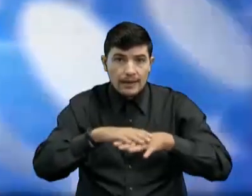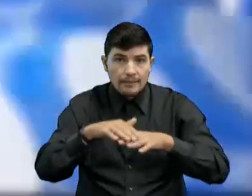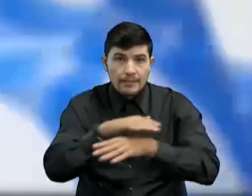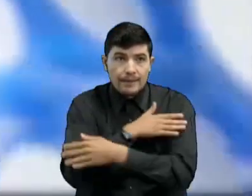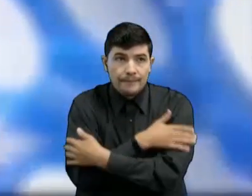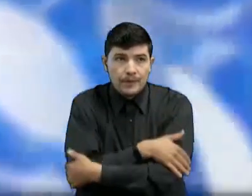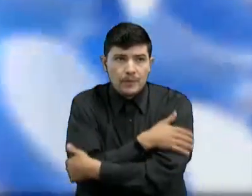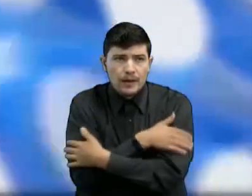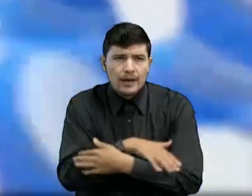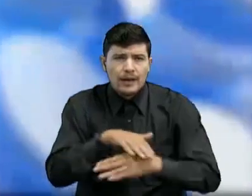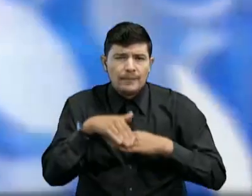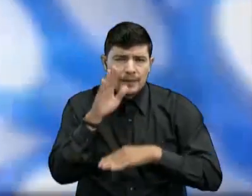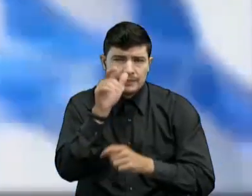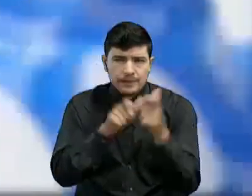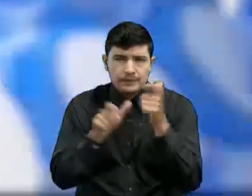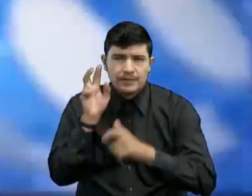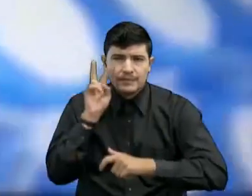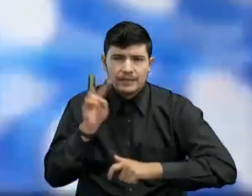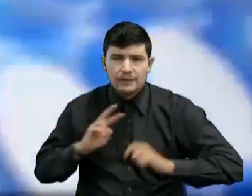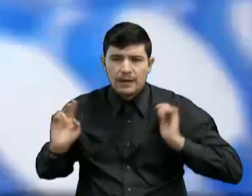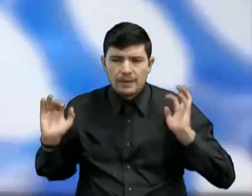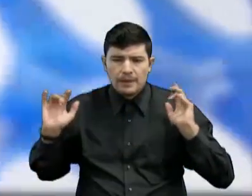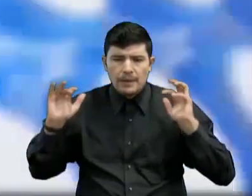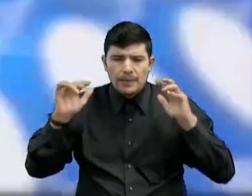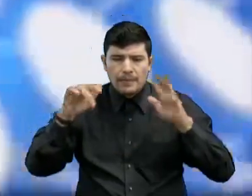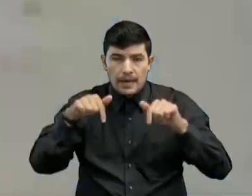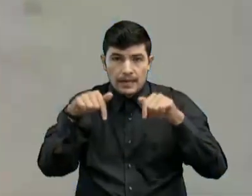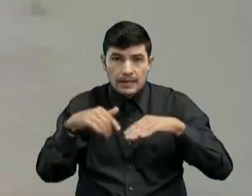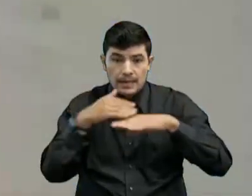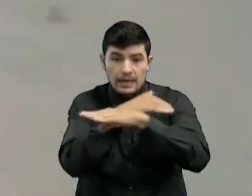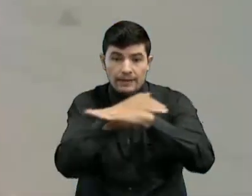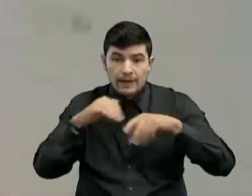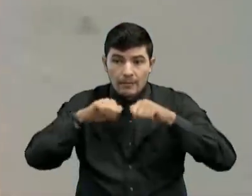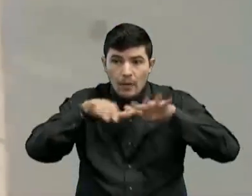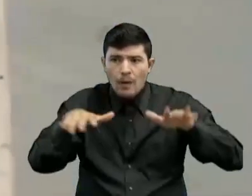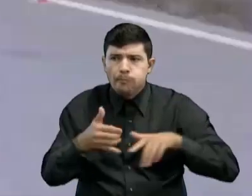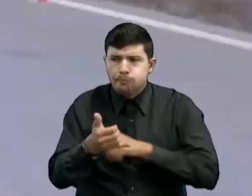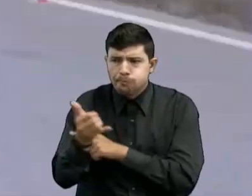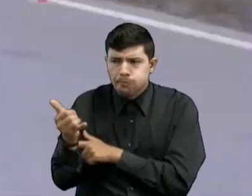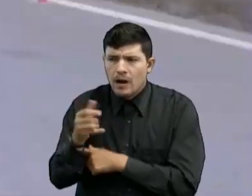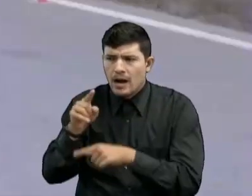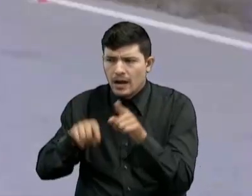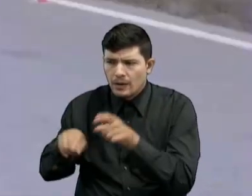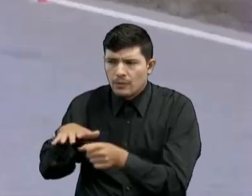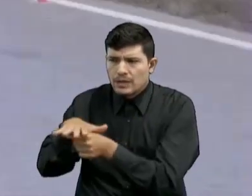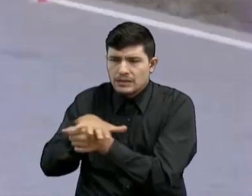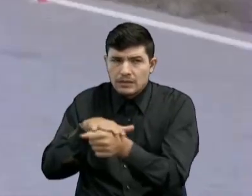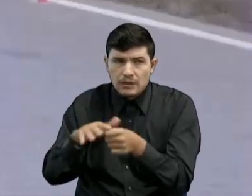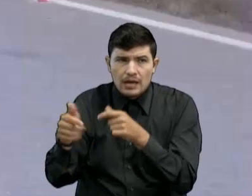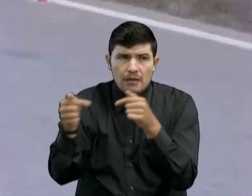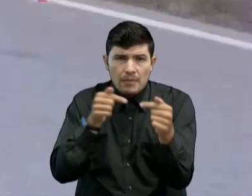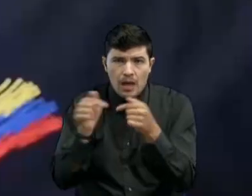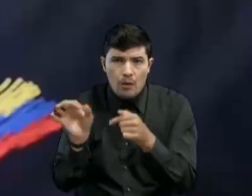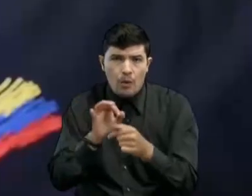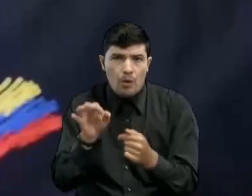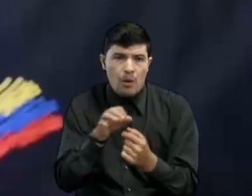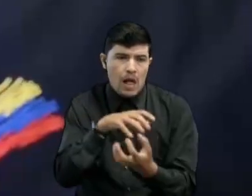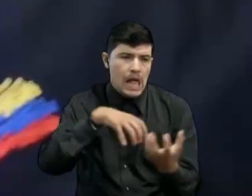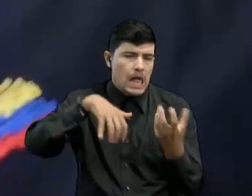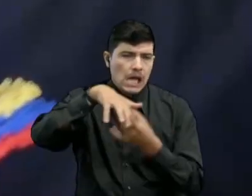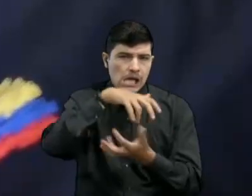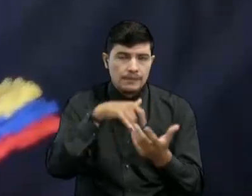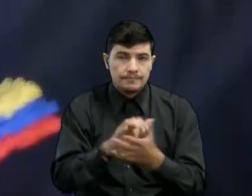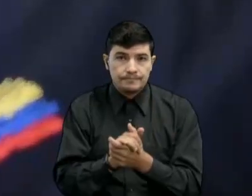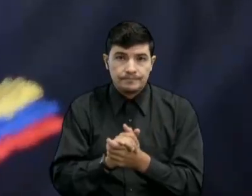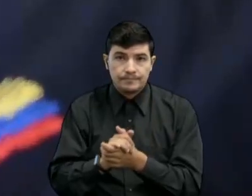transitan los migrantes venezolanos y en donde en la vía pública incluso se generan situaciones de riñas y escándalos. En